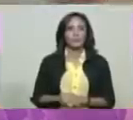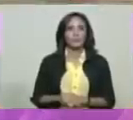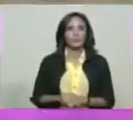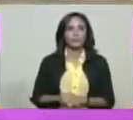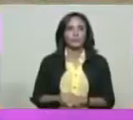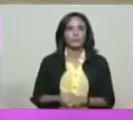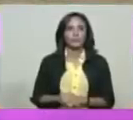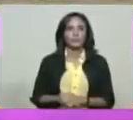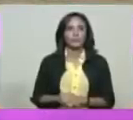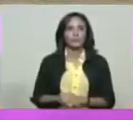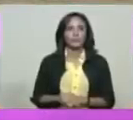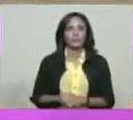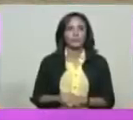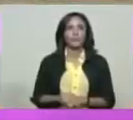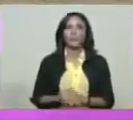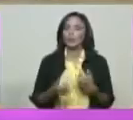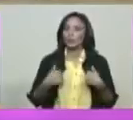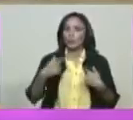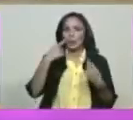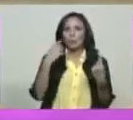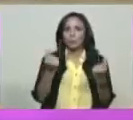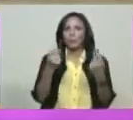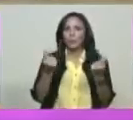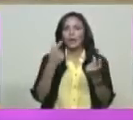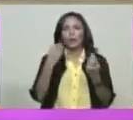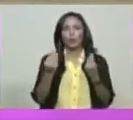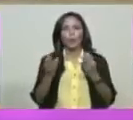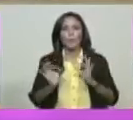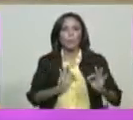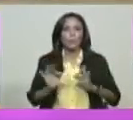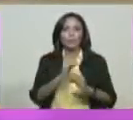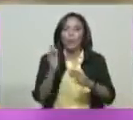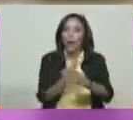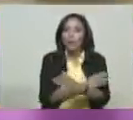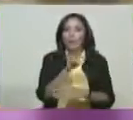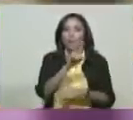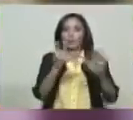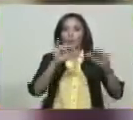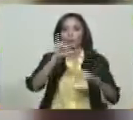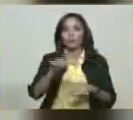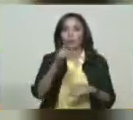Yo he estado pendiente de la preparatoria del Congreso antes del 28 de julio.